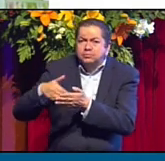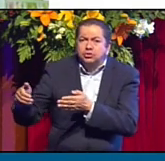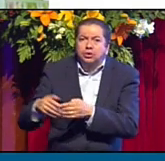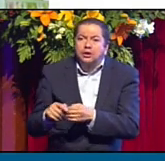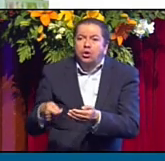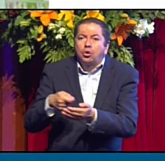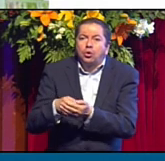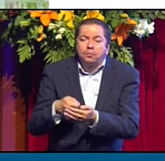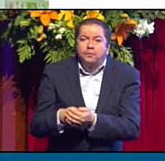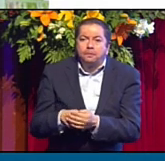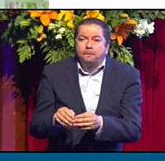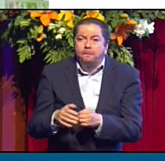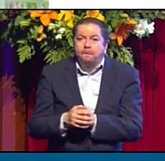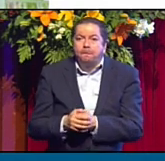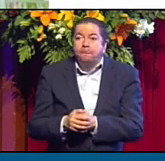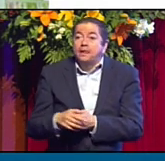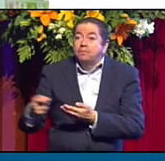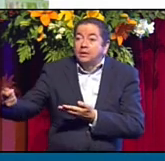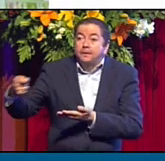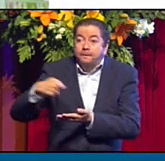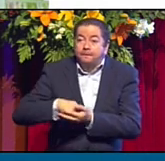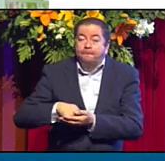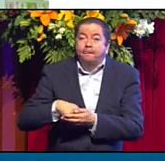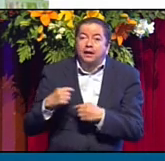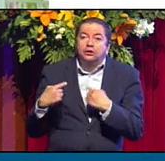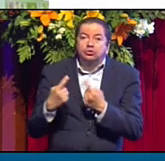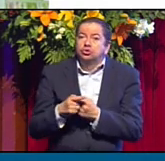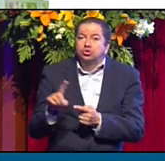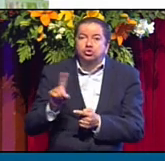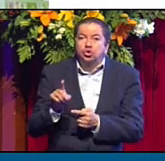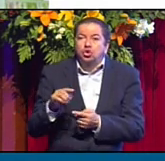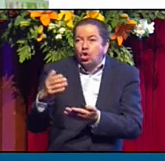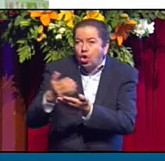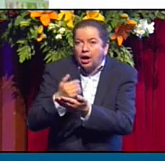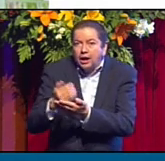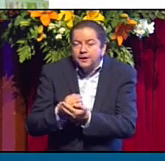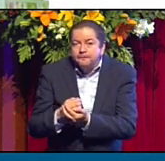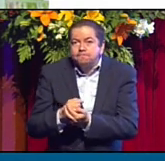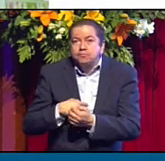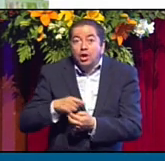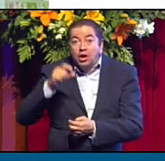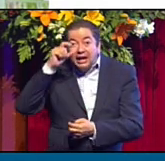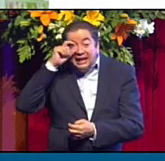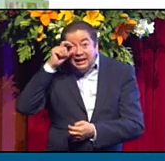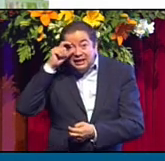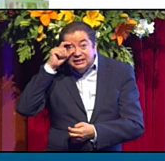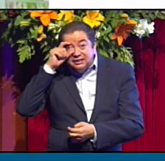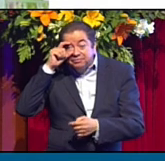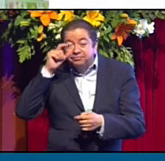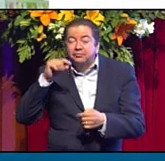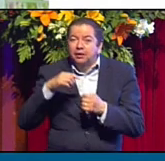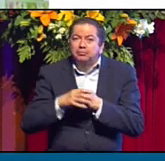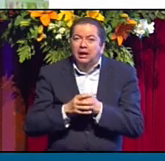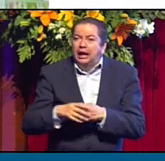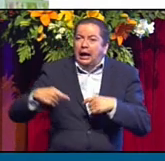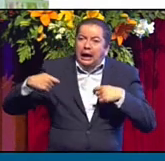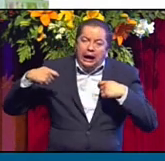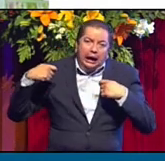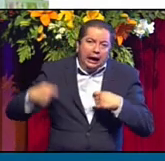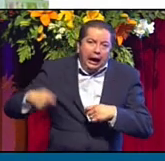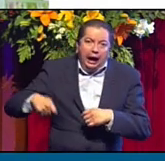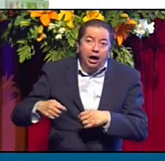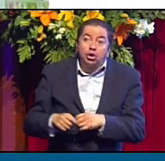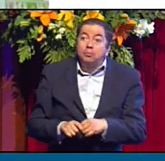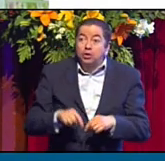37.571.255 pesos en comprar los lentes. Después nos devolvieron la plata porque nosotros no ganamos dinero, pero un lente de lo que sale en el mercado a lo que